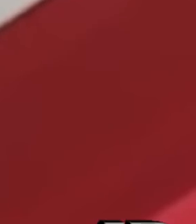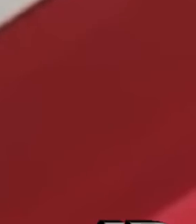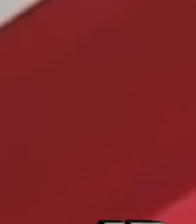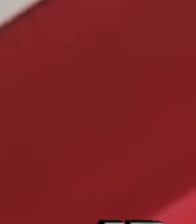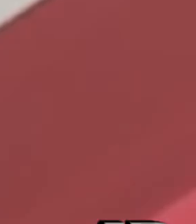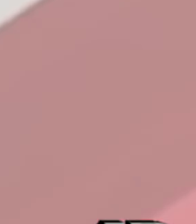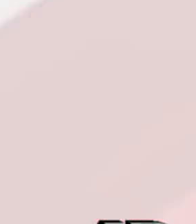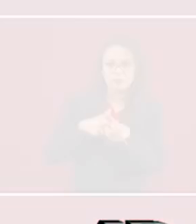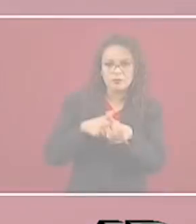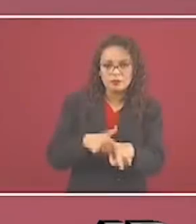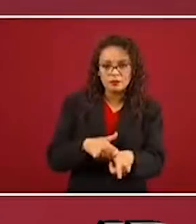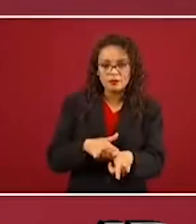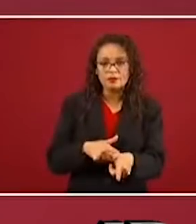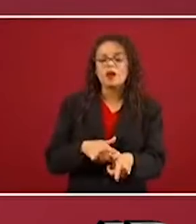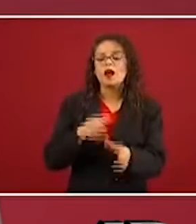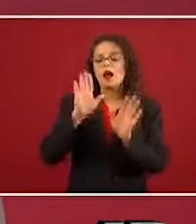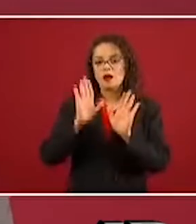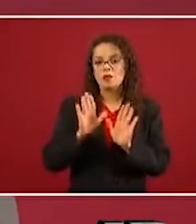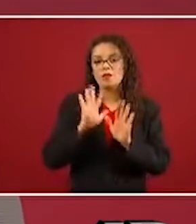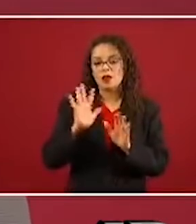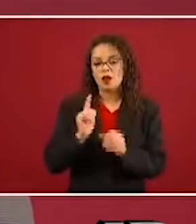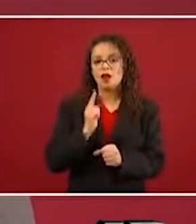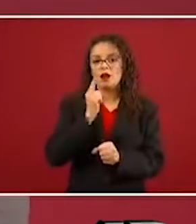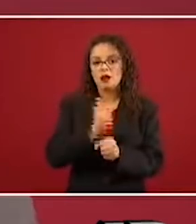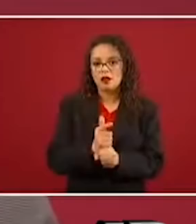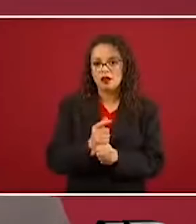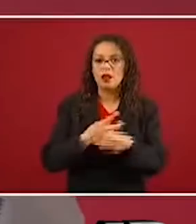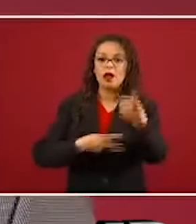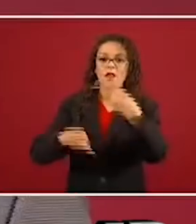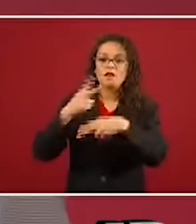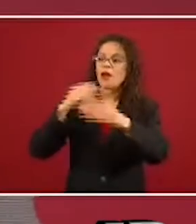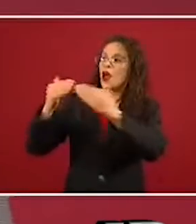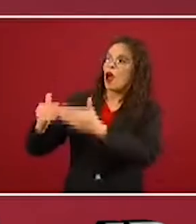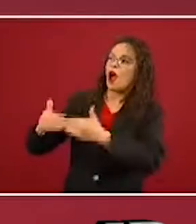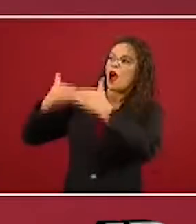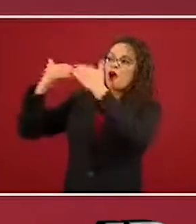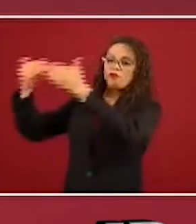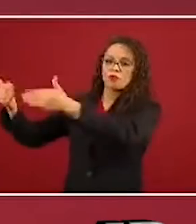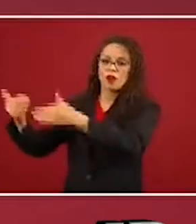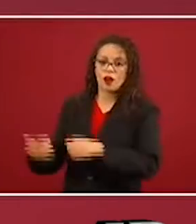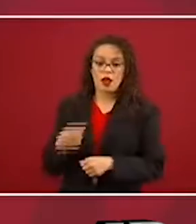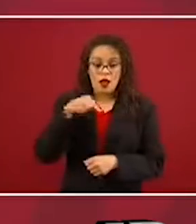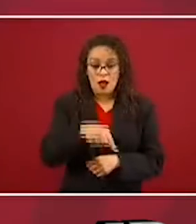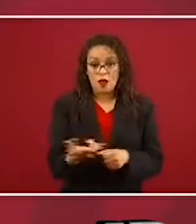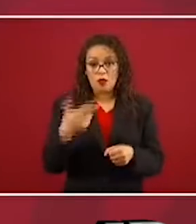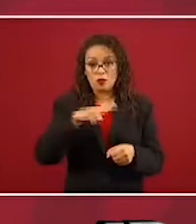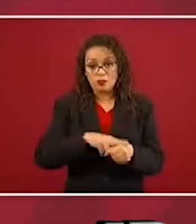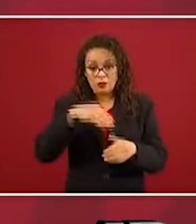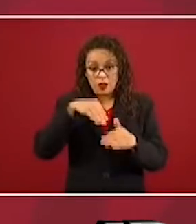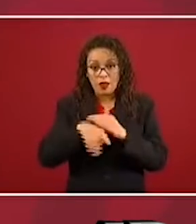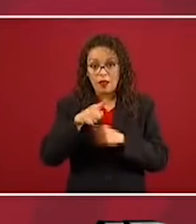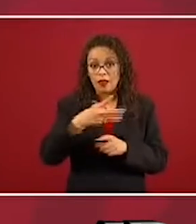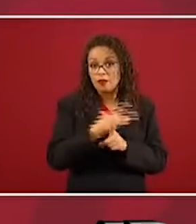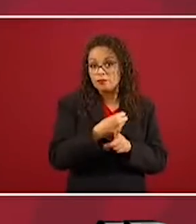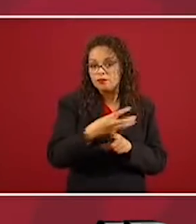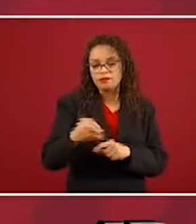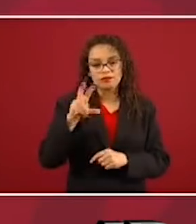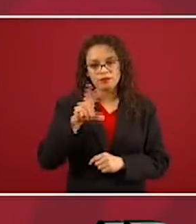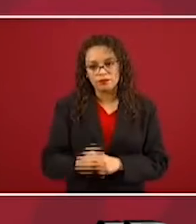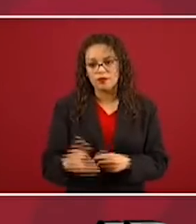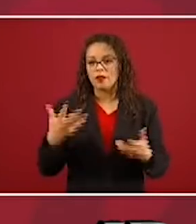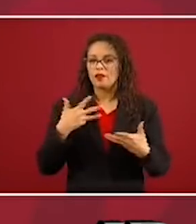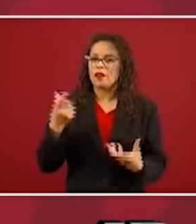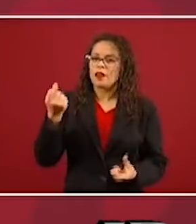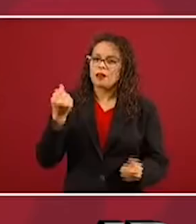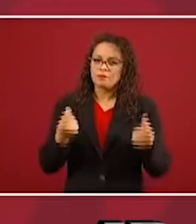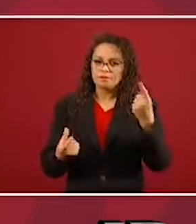de Mola. Entonces, yo llamaría, digo, no sé si esto sea ocioso para algunos, no ustedes, pero para algunos columnistas